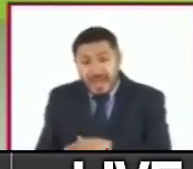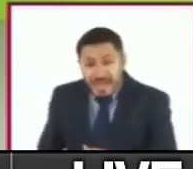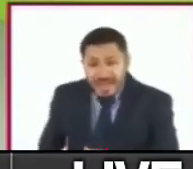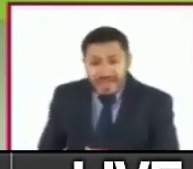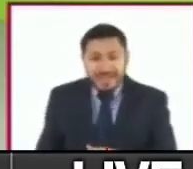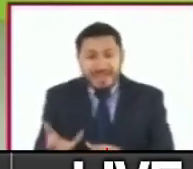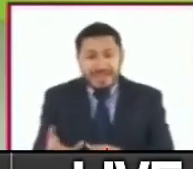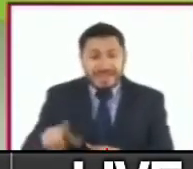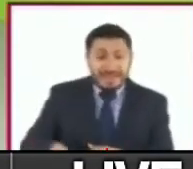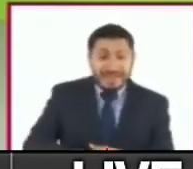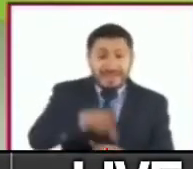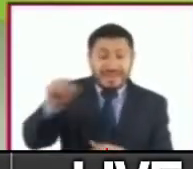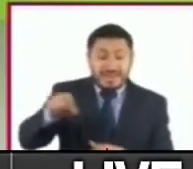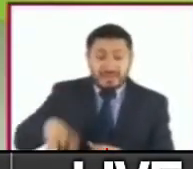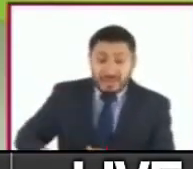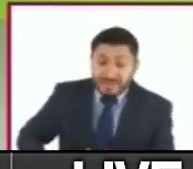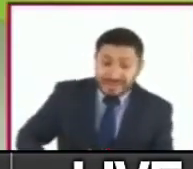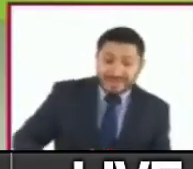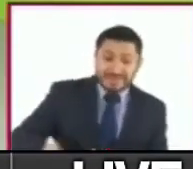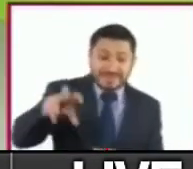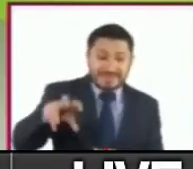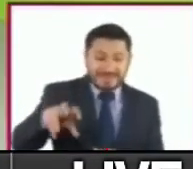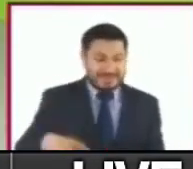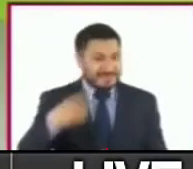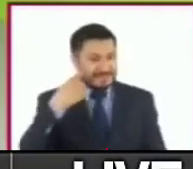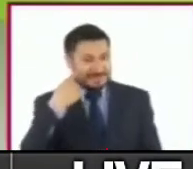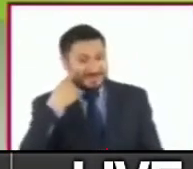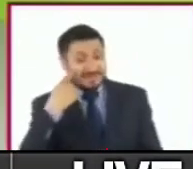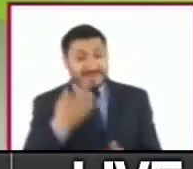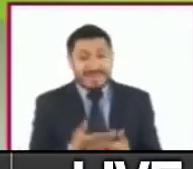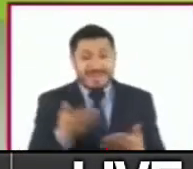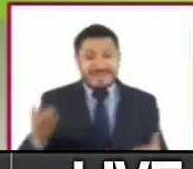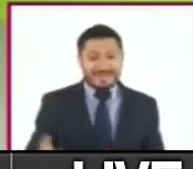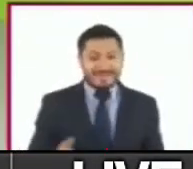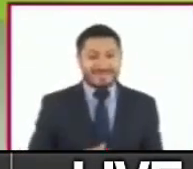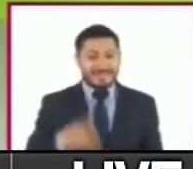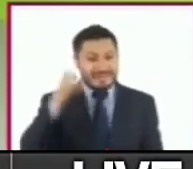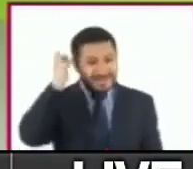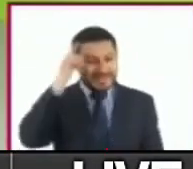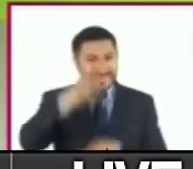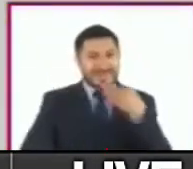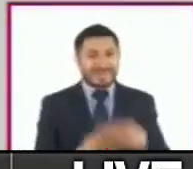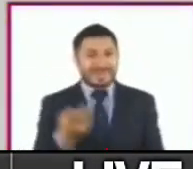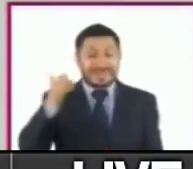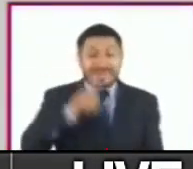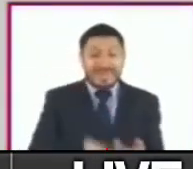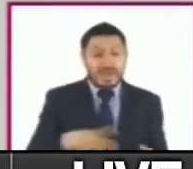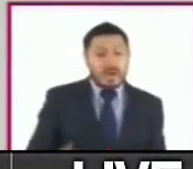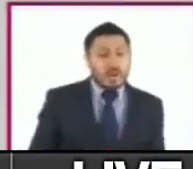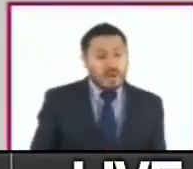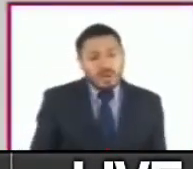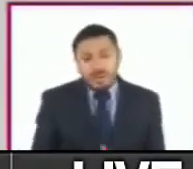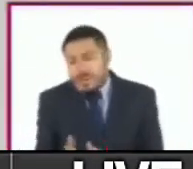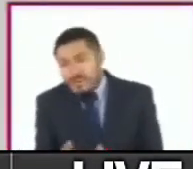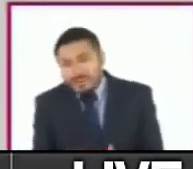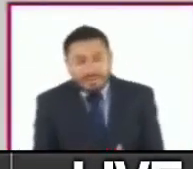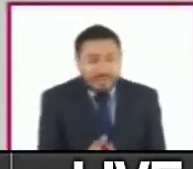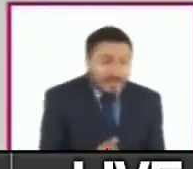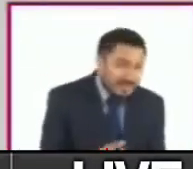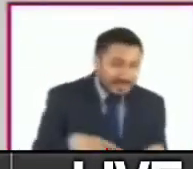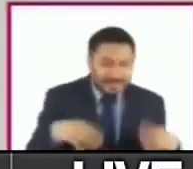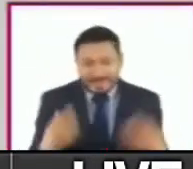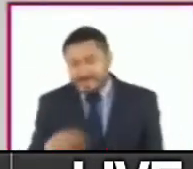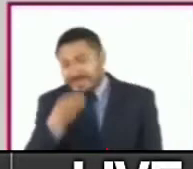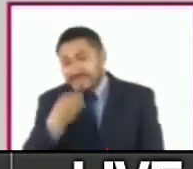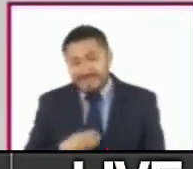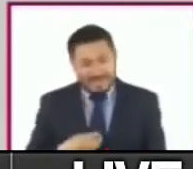hacia arriba. ¿Listos? Sí. Ahora. Ahora sí espero que todas entren. ¡Oh! Se salió. ¡Rayos! Eso es. Muy bien.